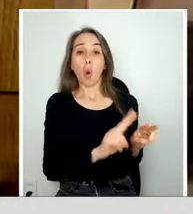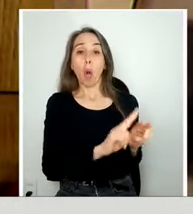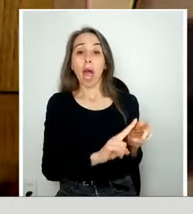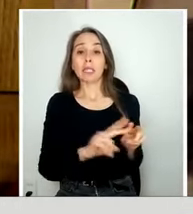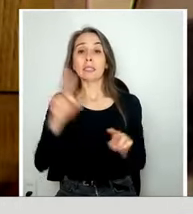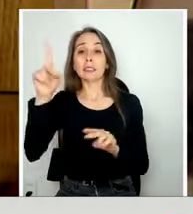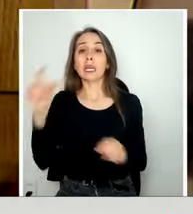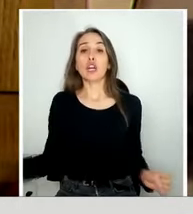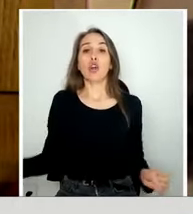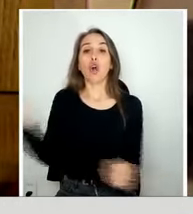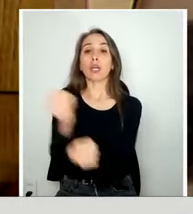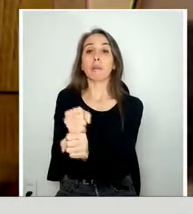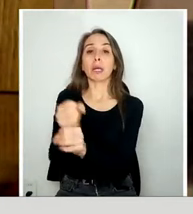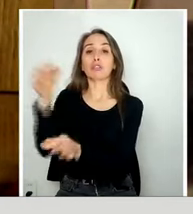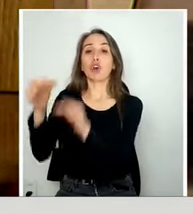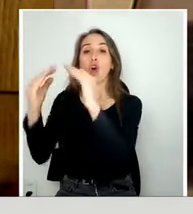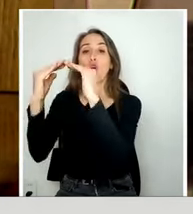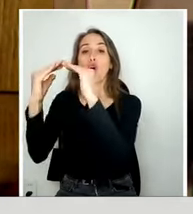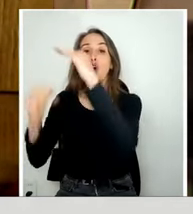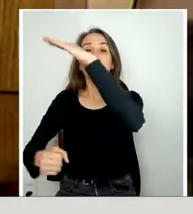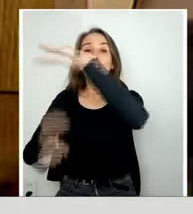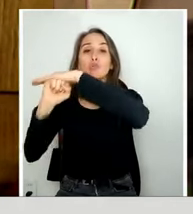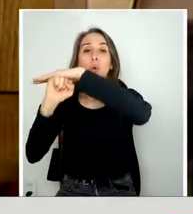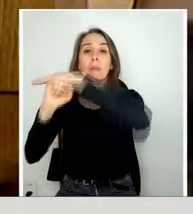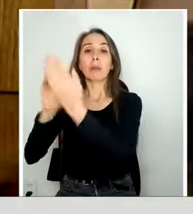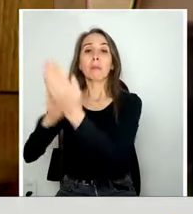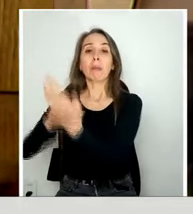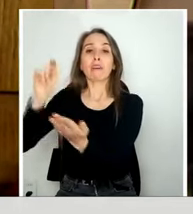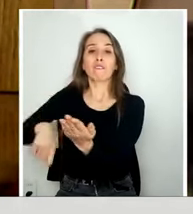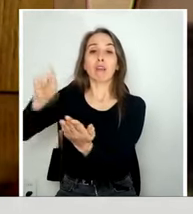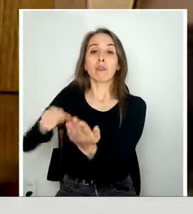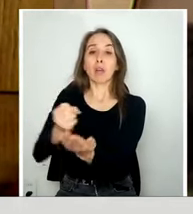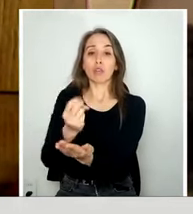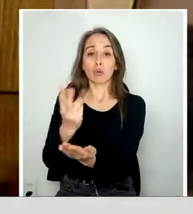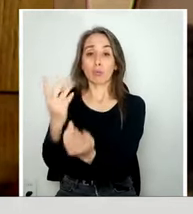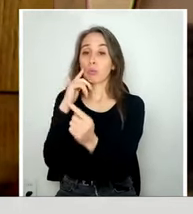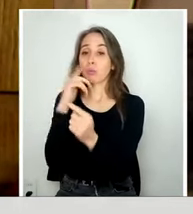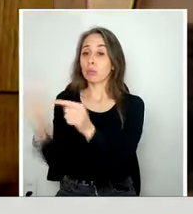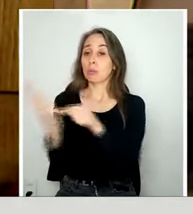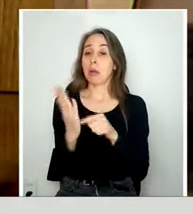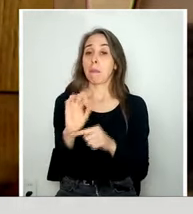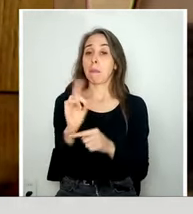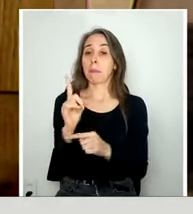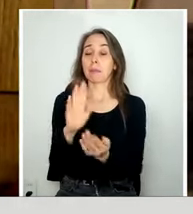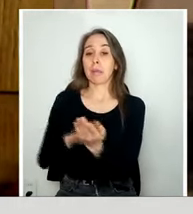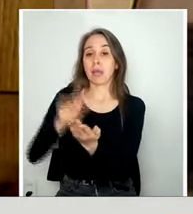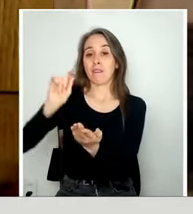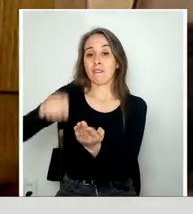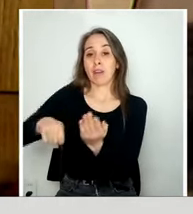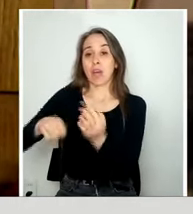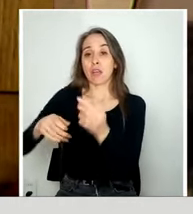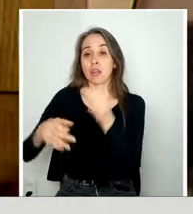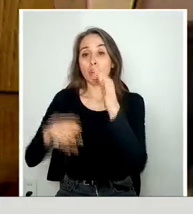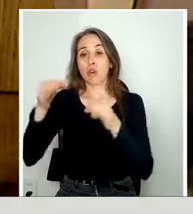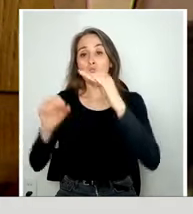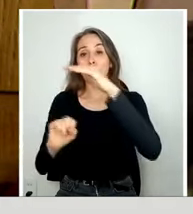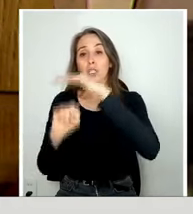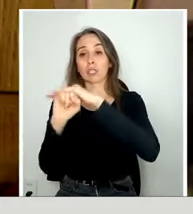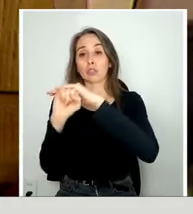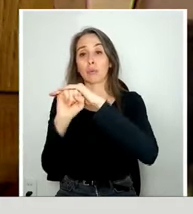de ello en sus múltiples fallos y en el primer fallo de la Corte Suprema del año